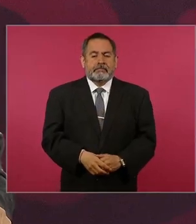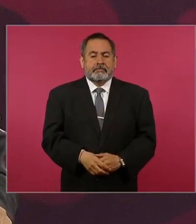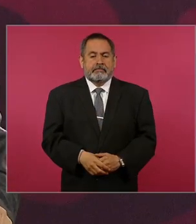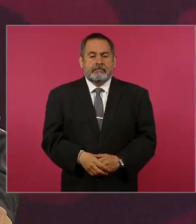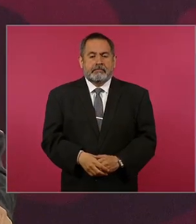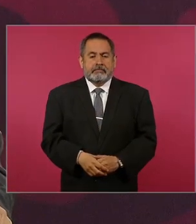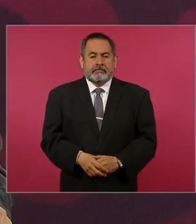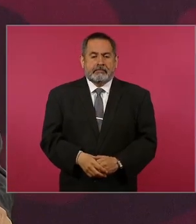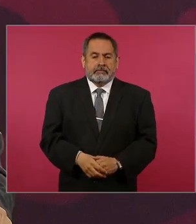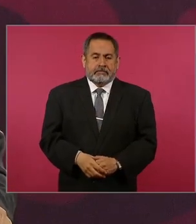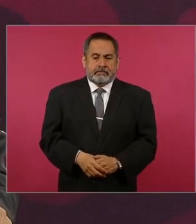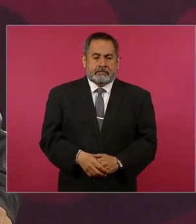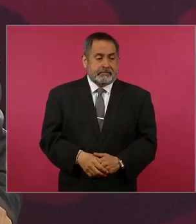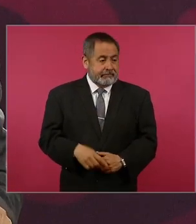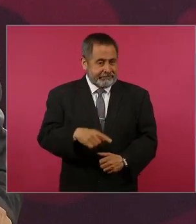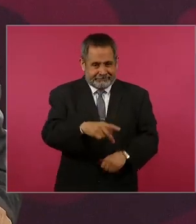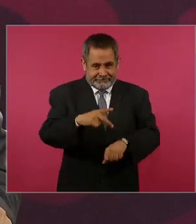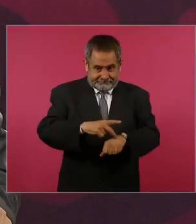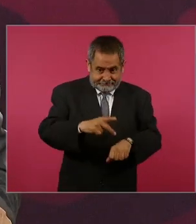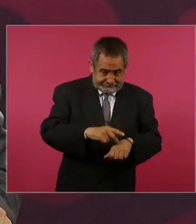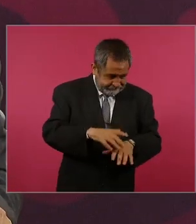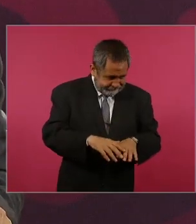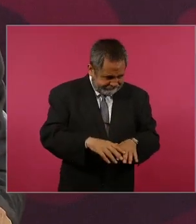arrancadas en las banquetas